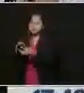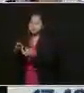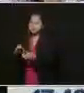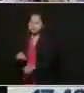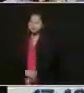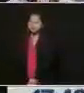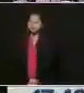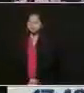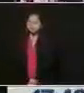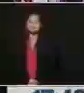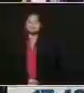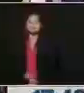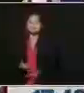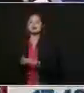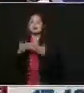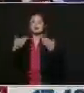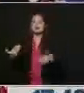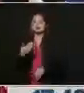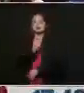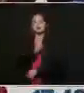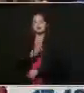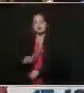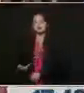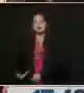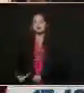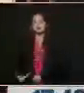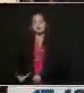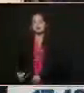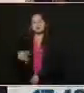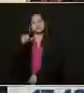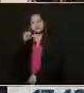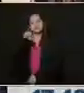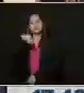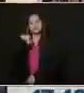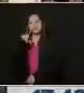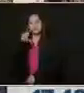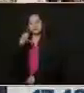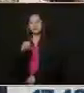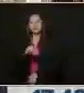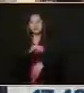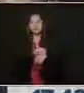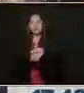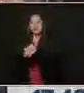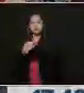así las palabras del presidente electo Andrés Manuel López Obrador. Amigos,